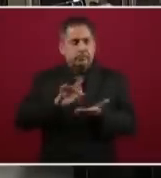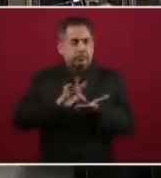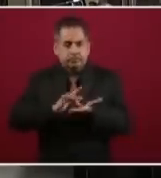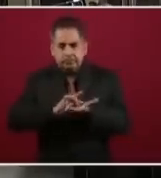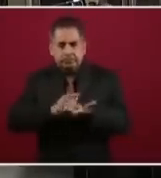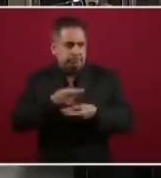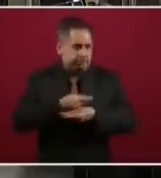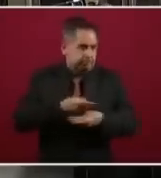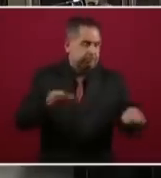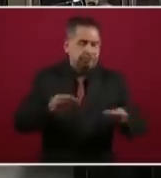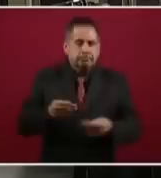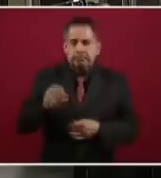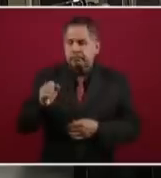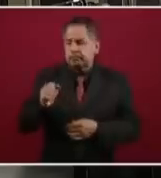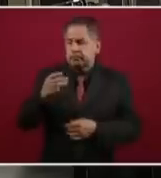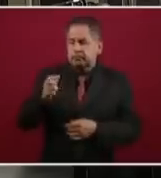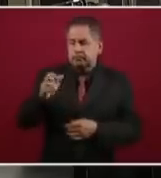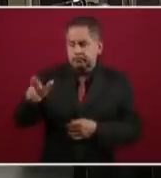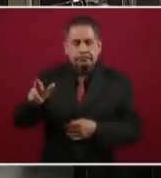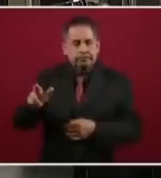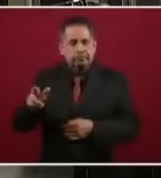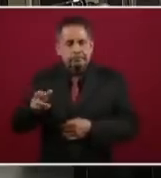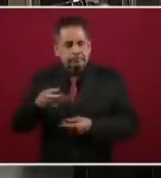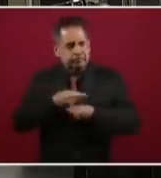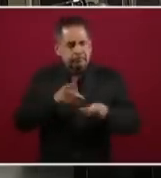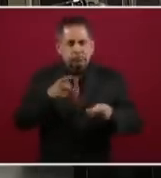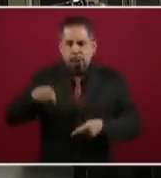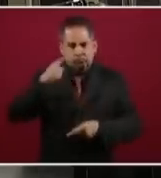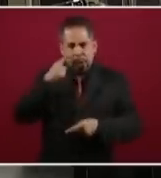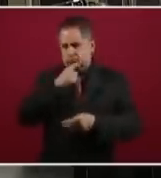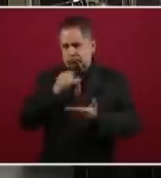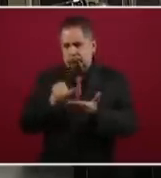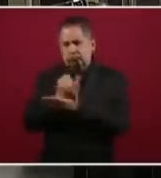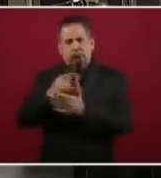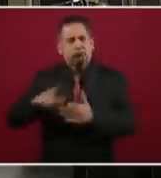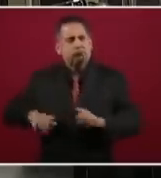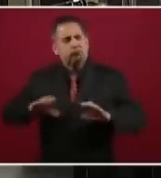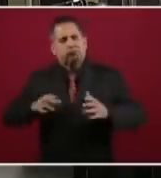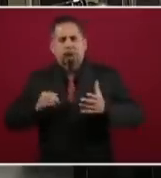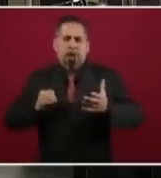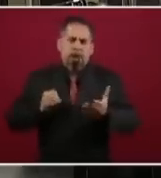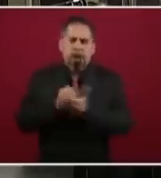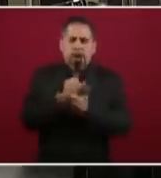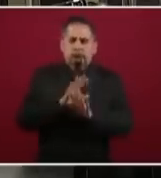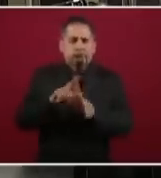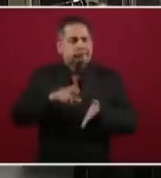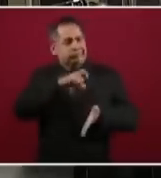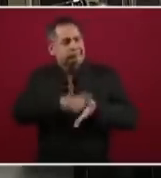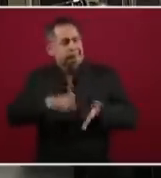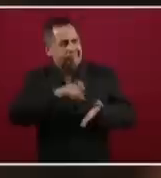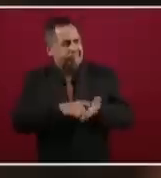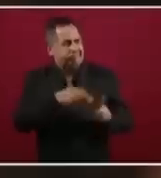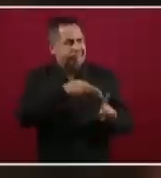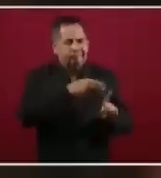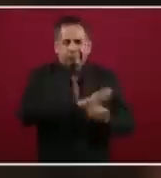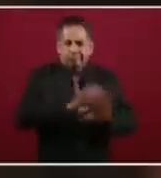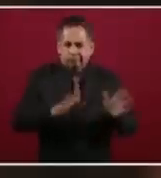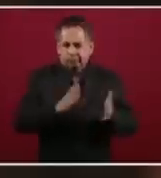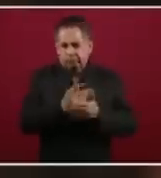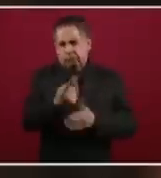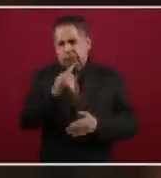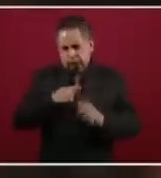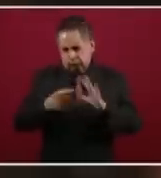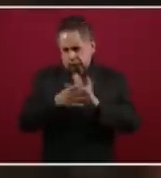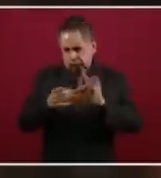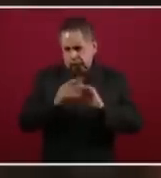medicinas, la Secretaría de Marina se hacía cargo a partir de que usted tomó la decisión, el gobierno pues tomó la decisión de ya no comprar con ciertos laboratorios, ¿no? La explicación que